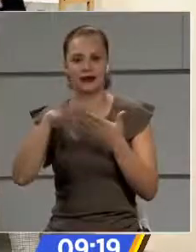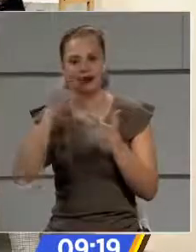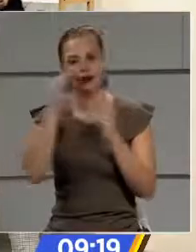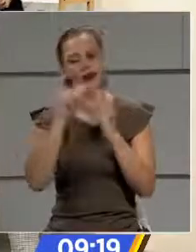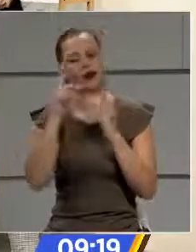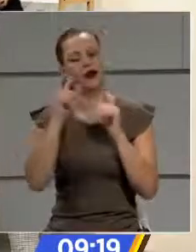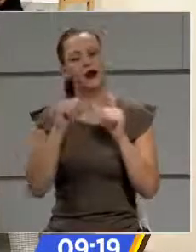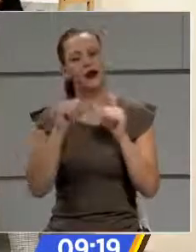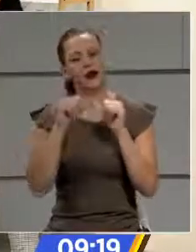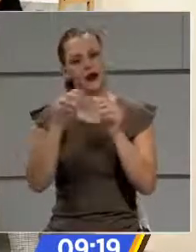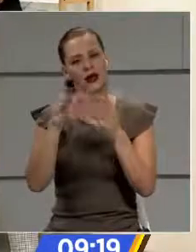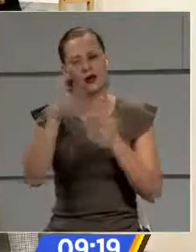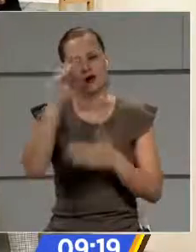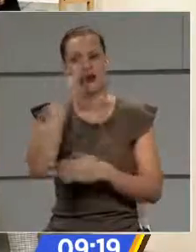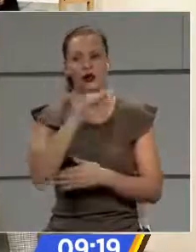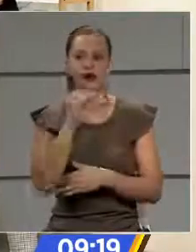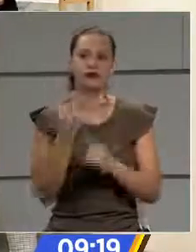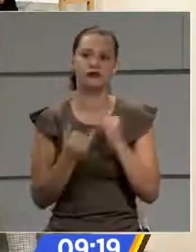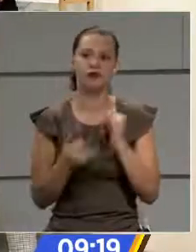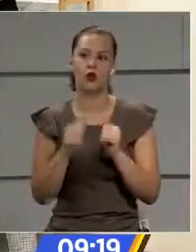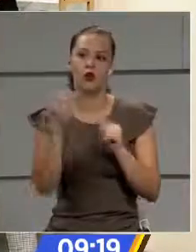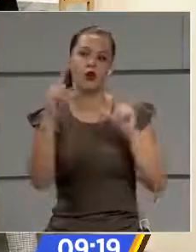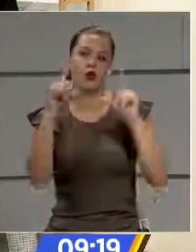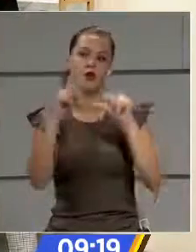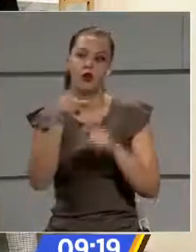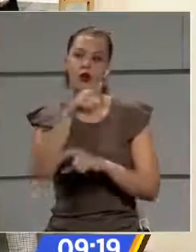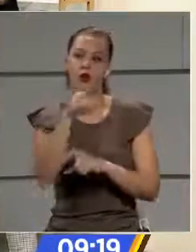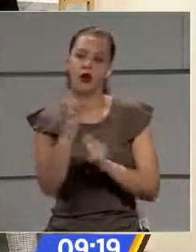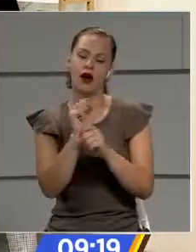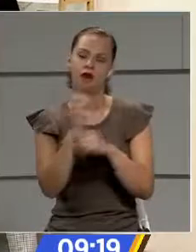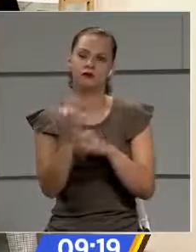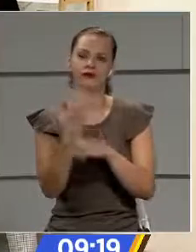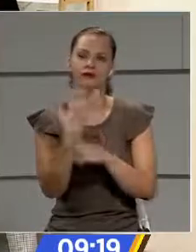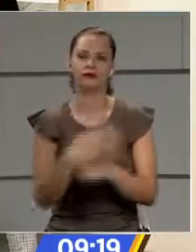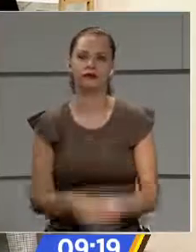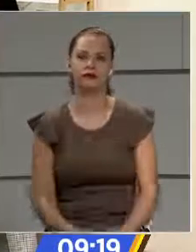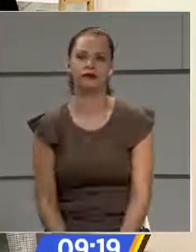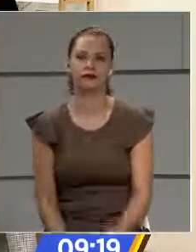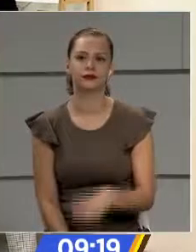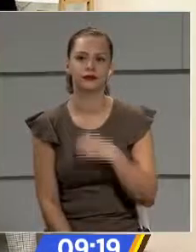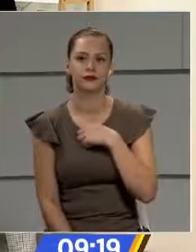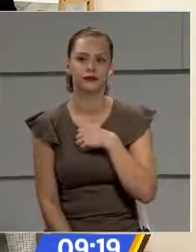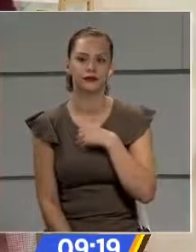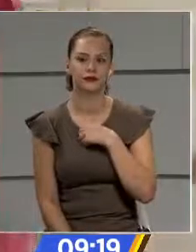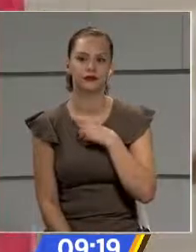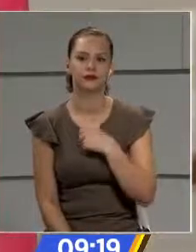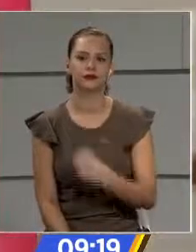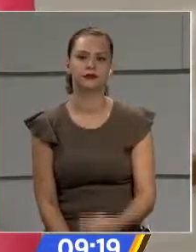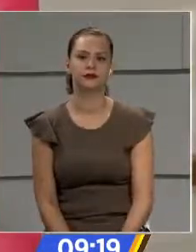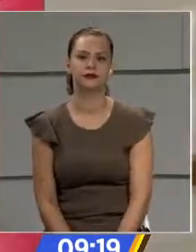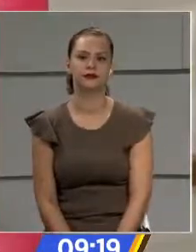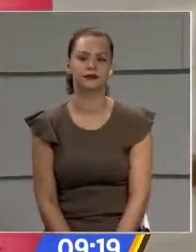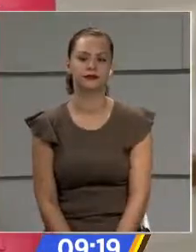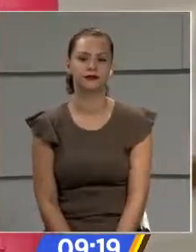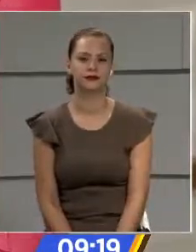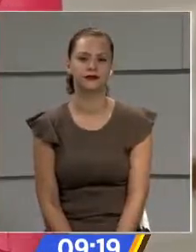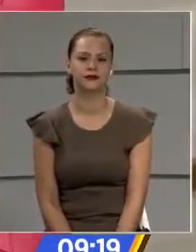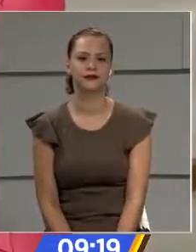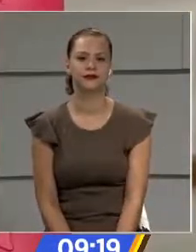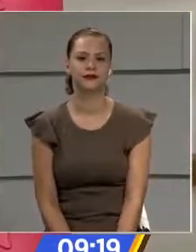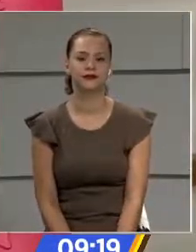para seguir aprendiendo. Y nos vamos con algunas fotografías que ustedes nos hacen llegar. Volver a vernos me emociona bastante. Para que pase